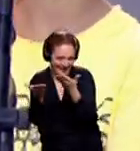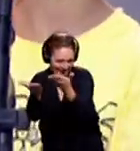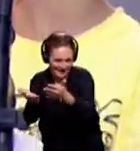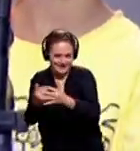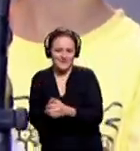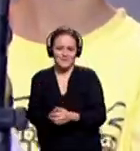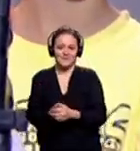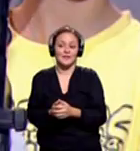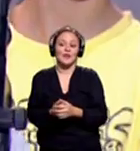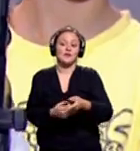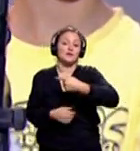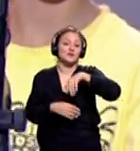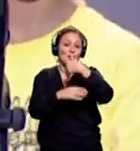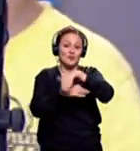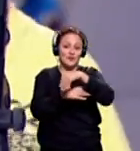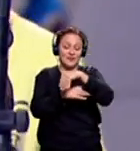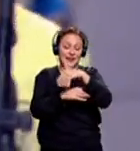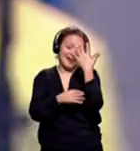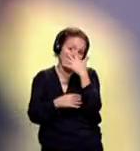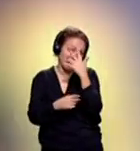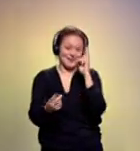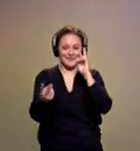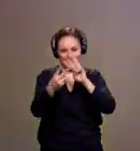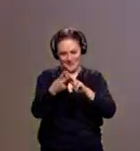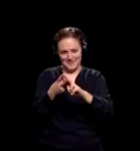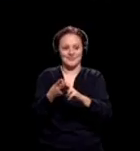Les vemos en los carnavales. ¡Muchas gracias!